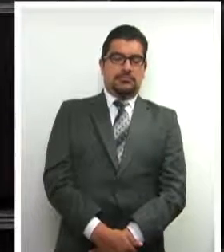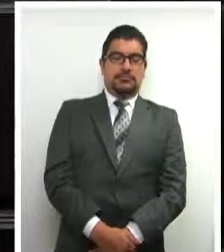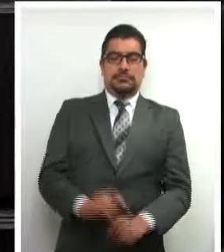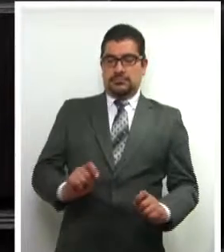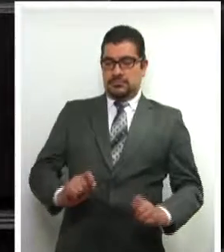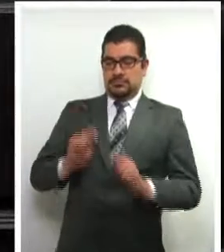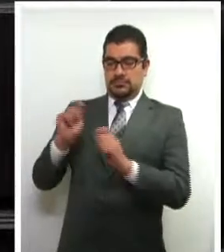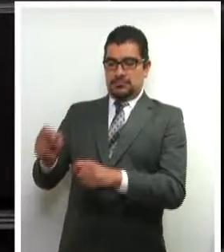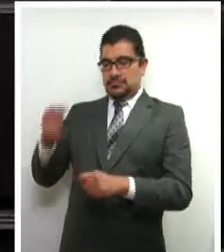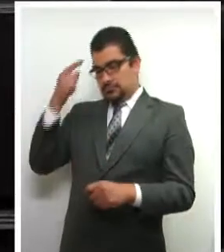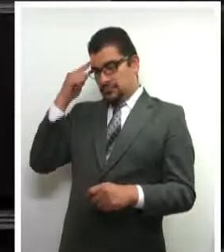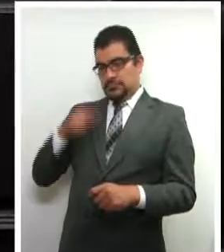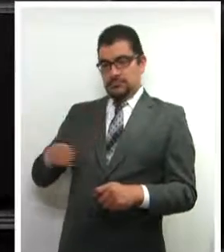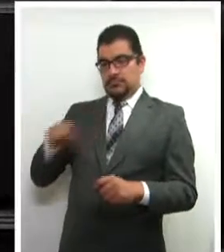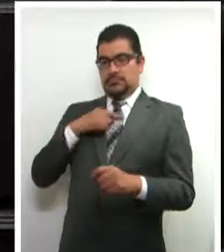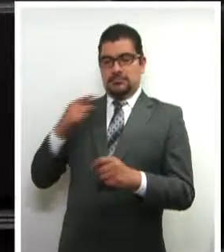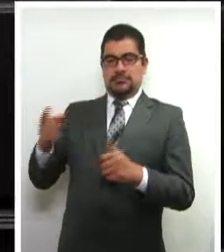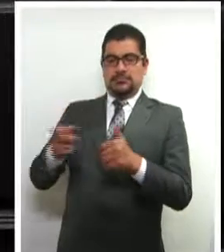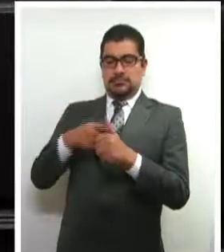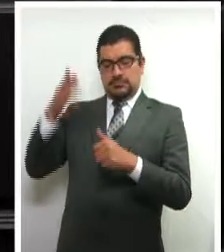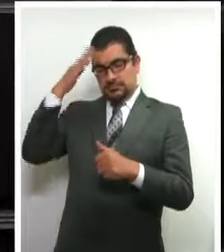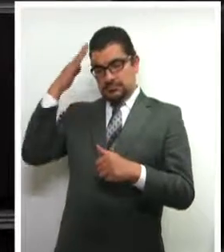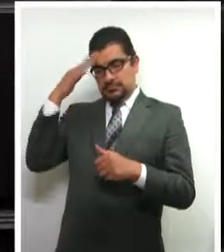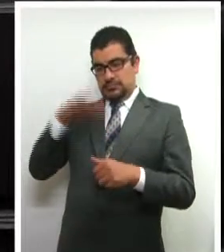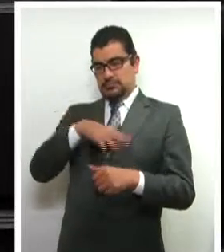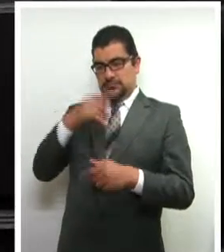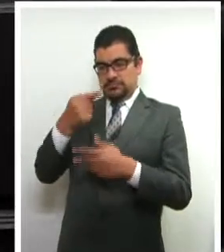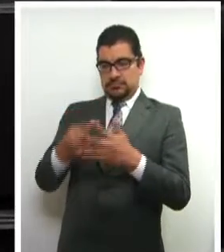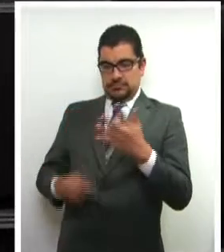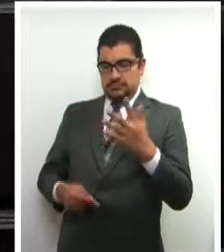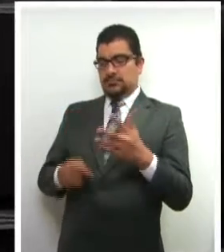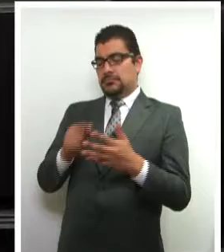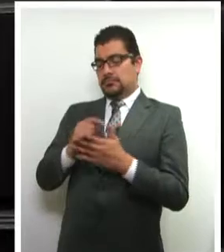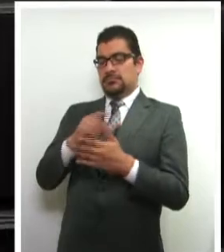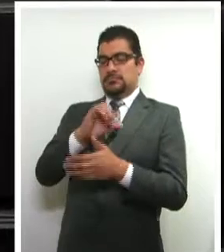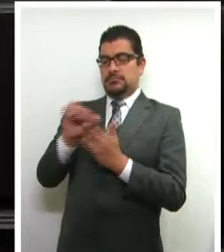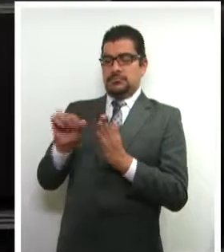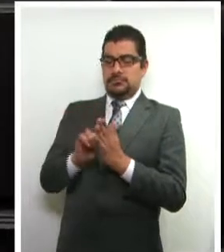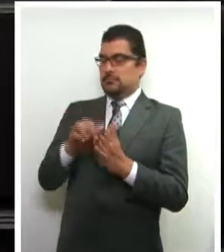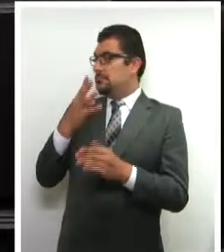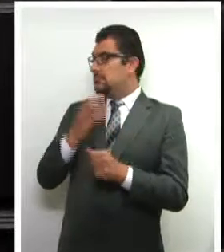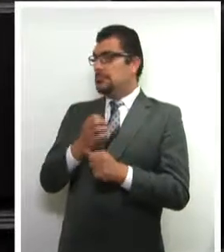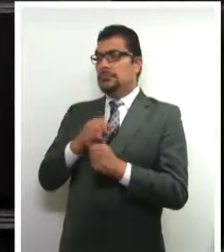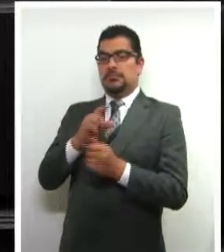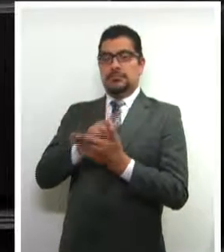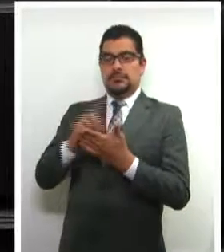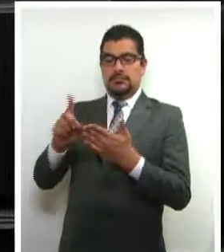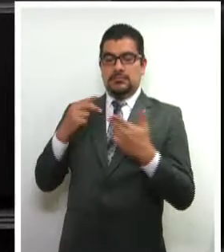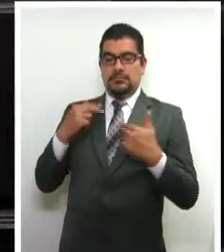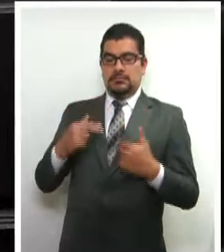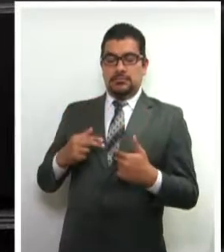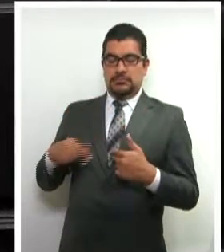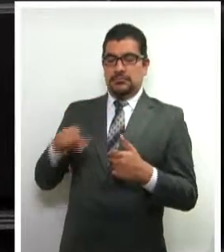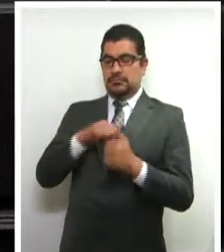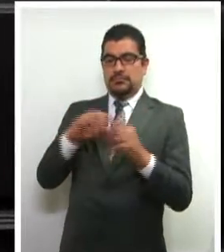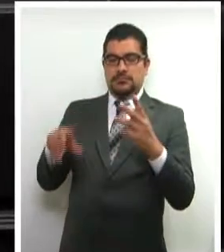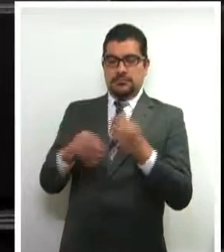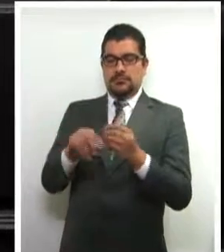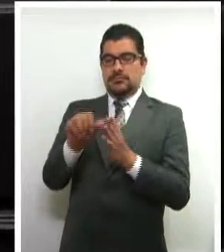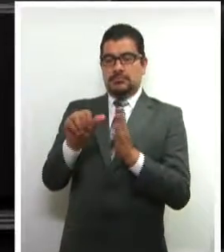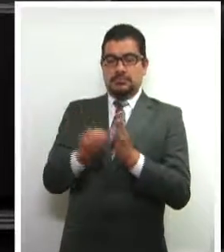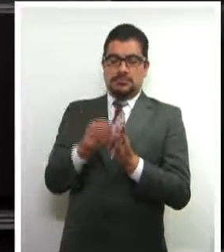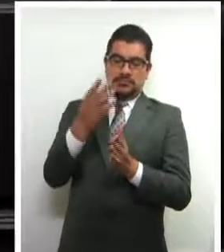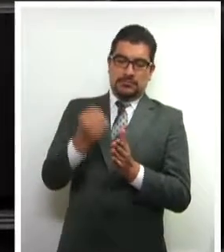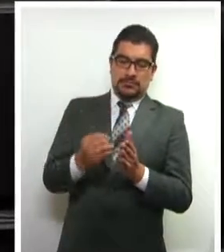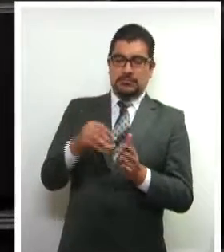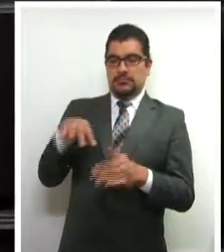turna a la Comisión de Principios Generales el artículo 4, a la Comisión de Carta de Derechos los artículos 9, 14,